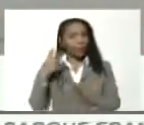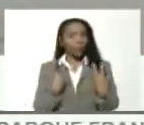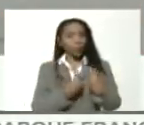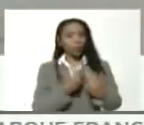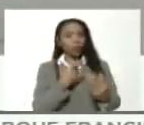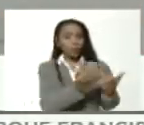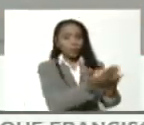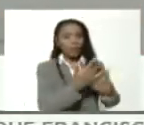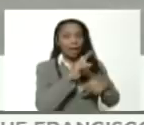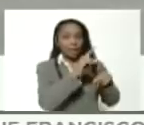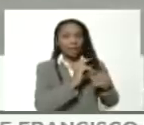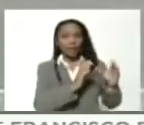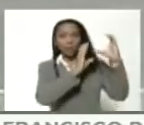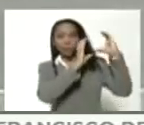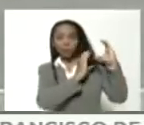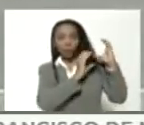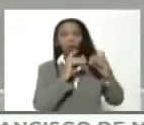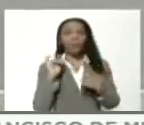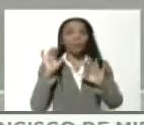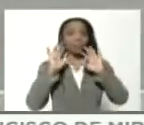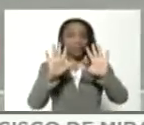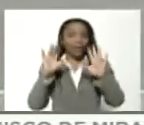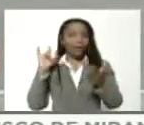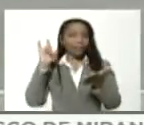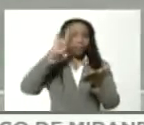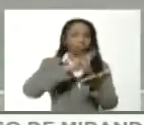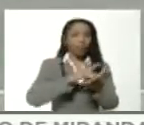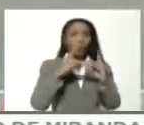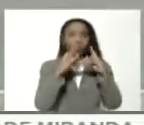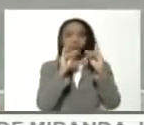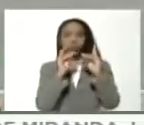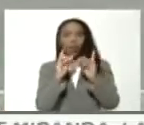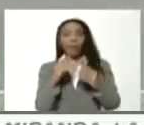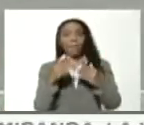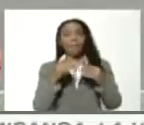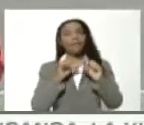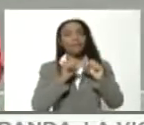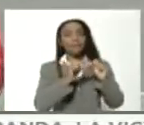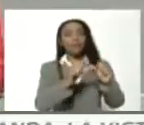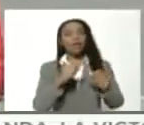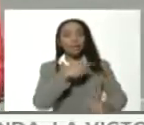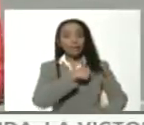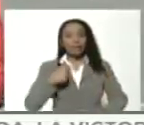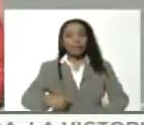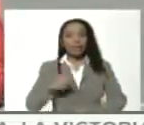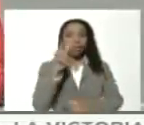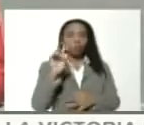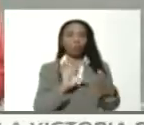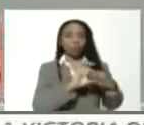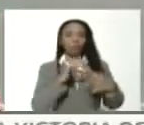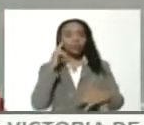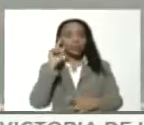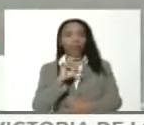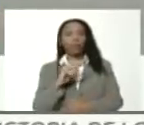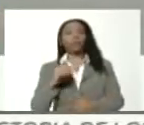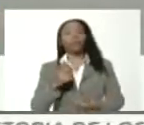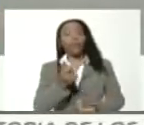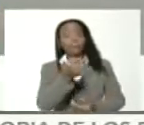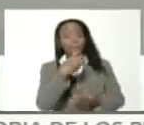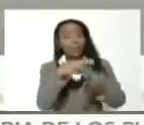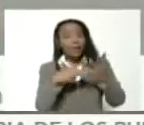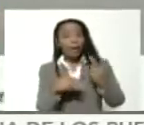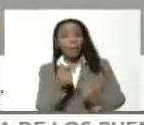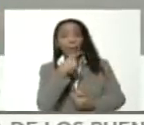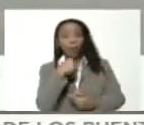recibiendo este décimo vuelo del puente aéreo permanente entre China y Venezuela. 25 toneladas de insumos médicos llegan al